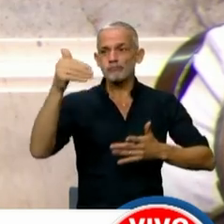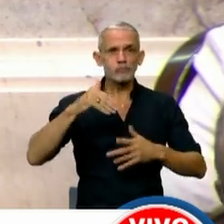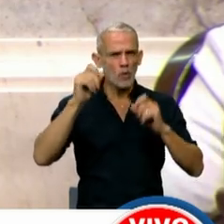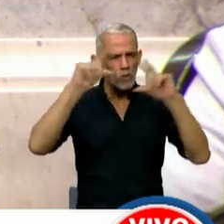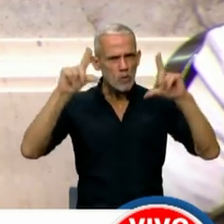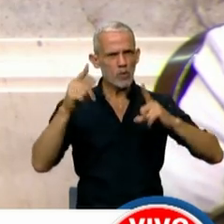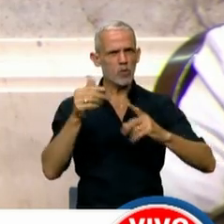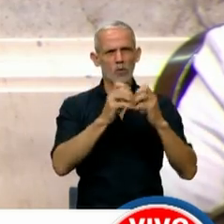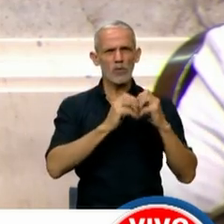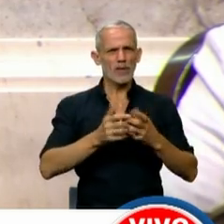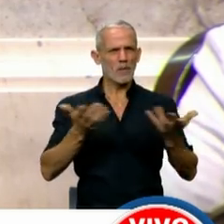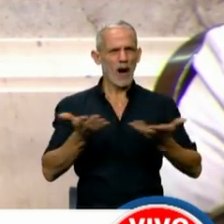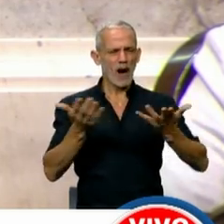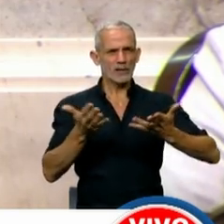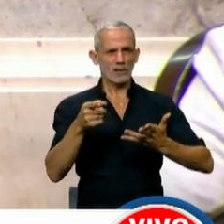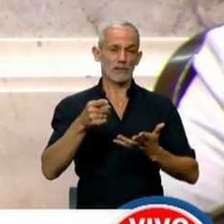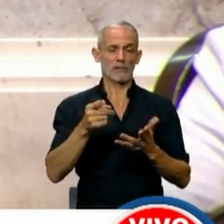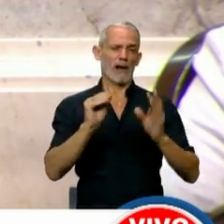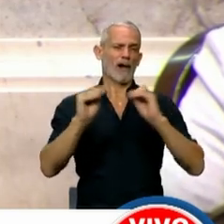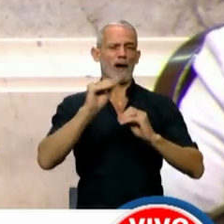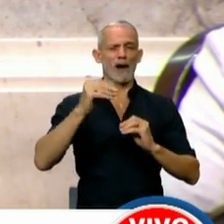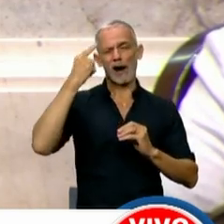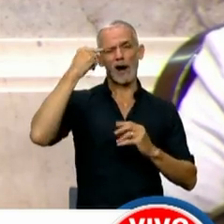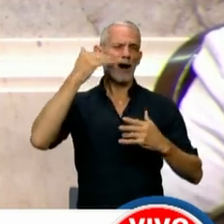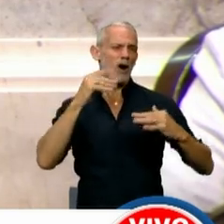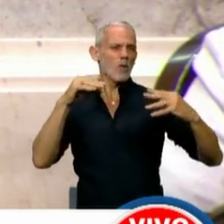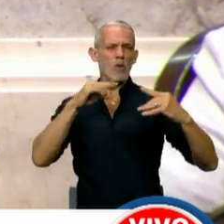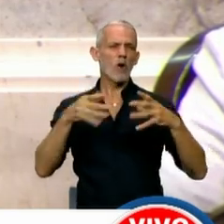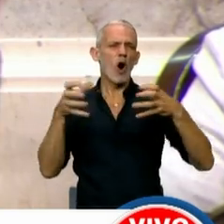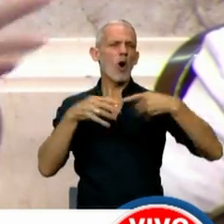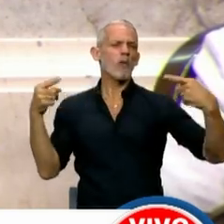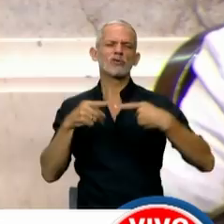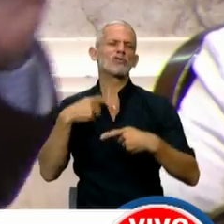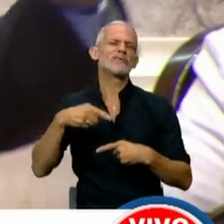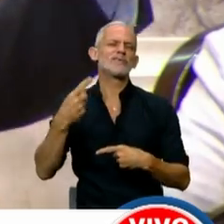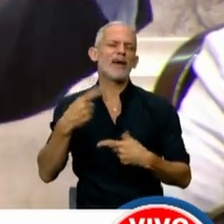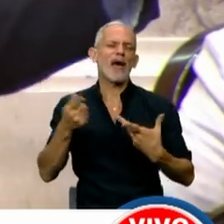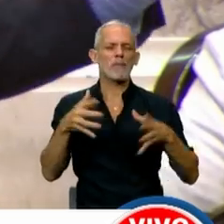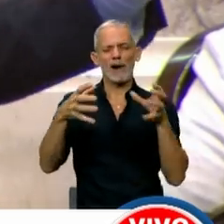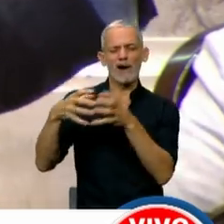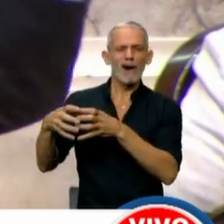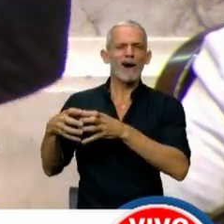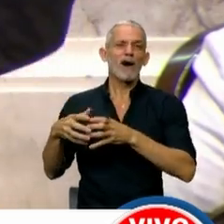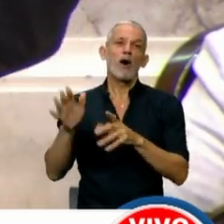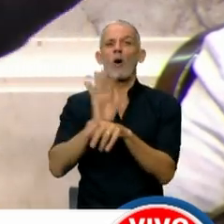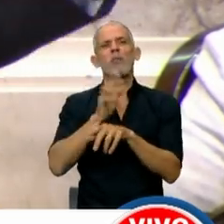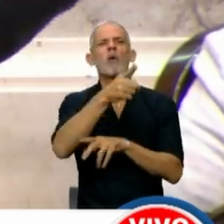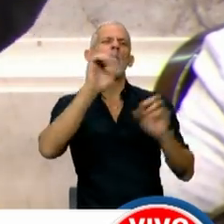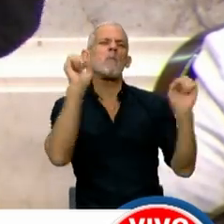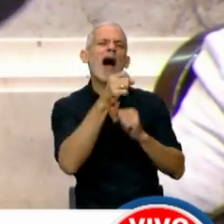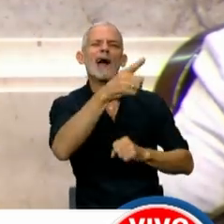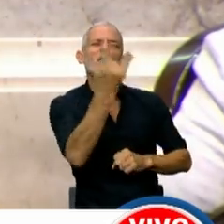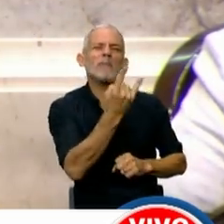a esta suerte de maniqueísmo intelectual al que nos somete la oposición donde hay un sector malo que